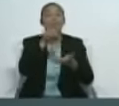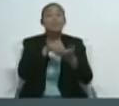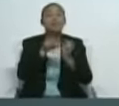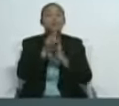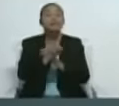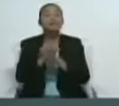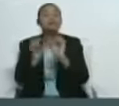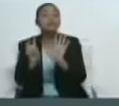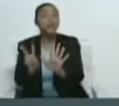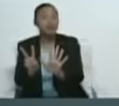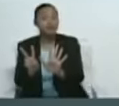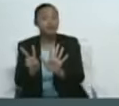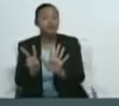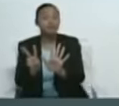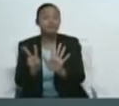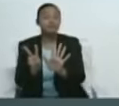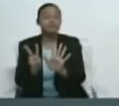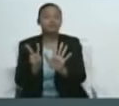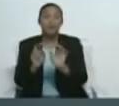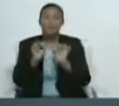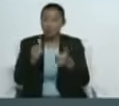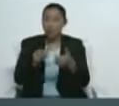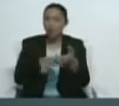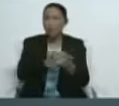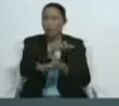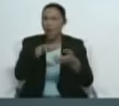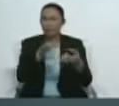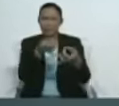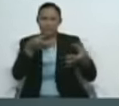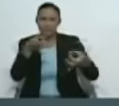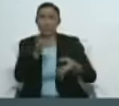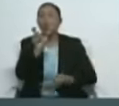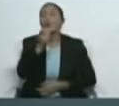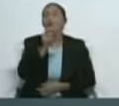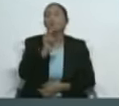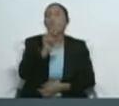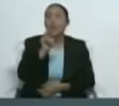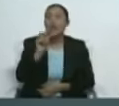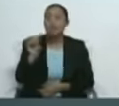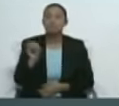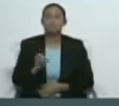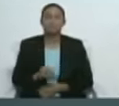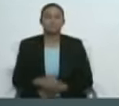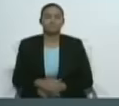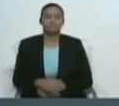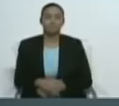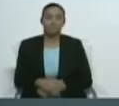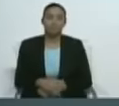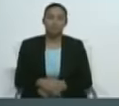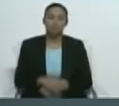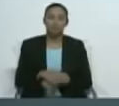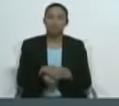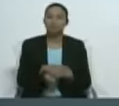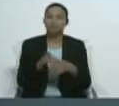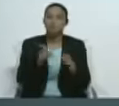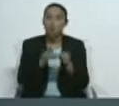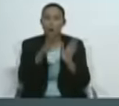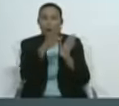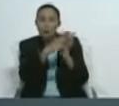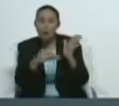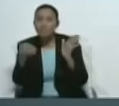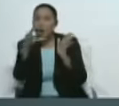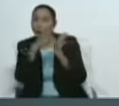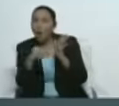2017 la cadena sucesiva y posterior de esos hechos tuvo como saldo